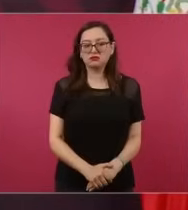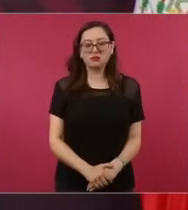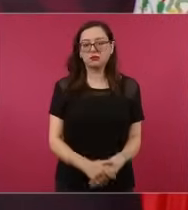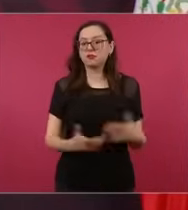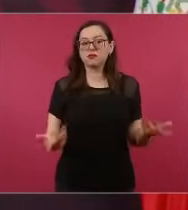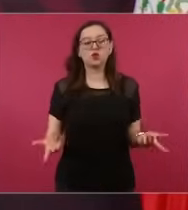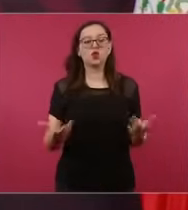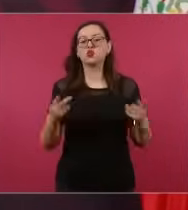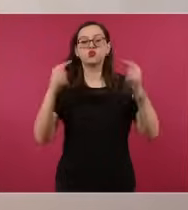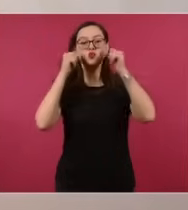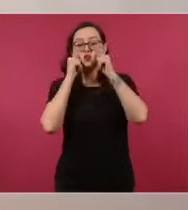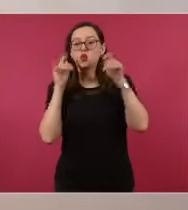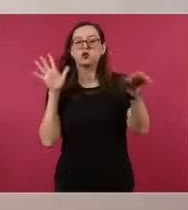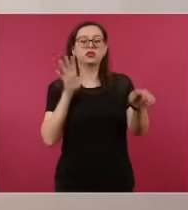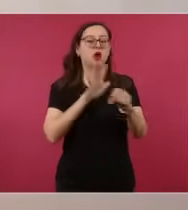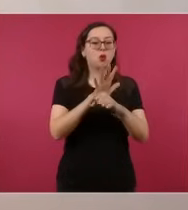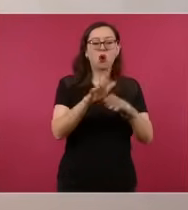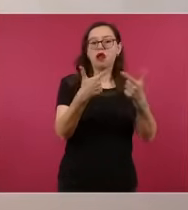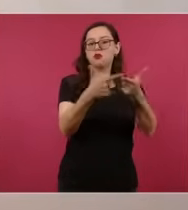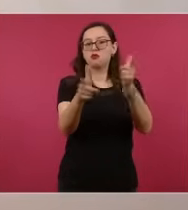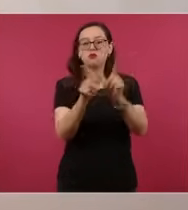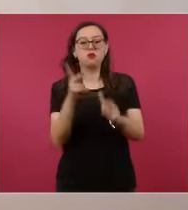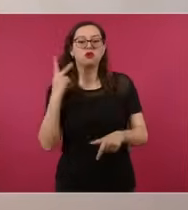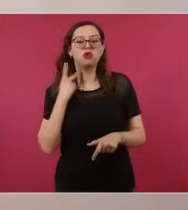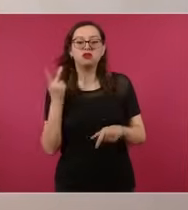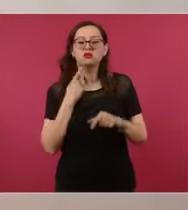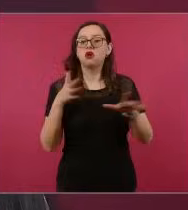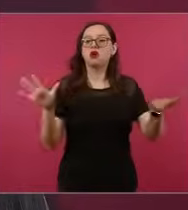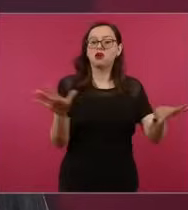cambien de partido, cambien de nombre.